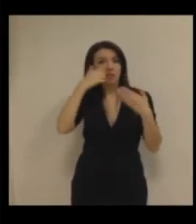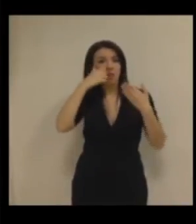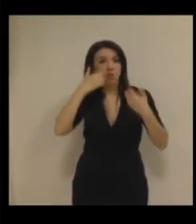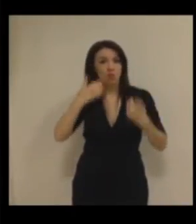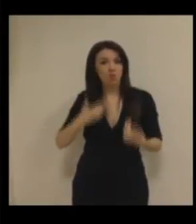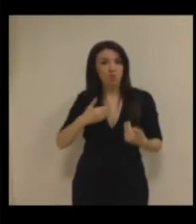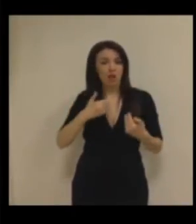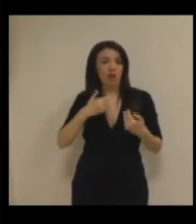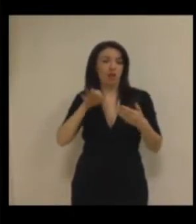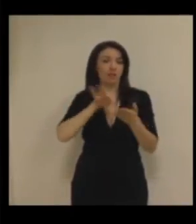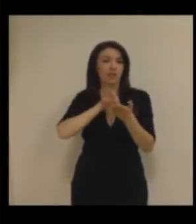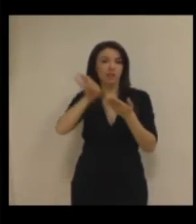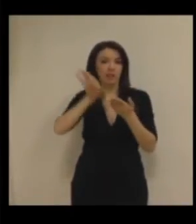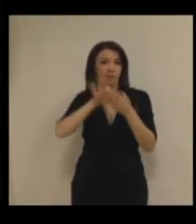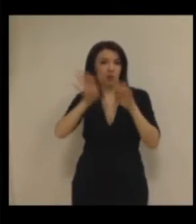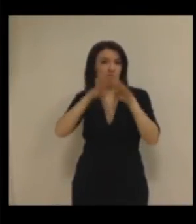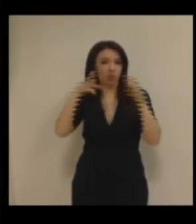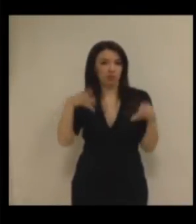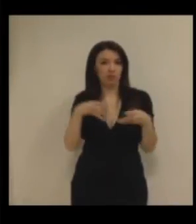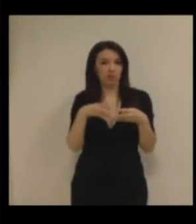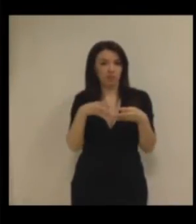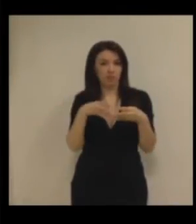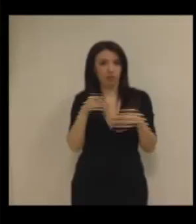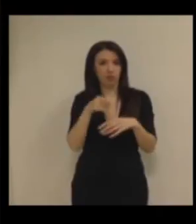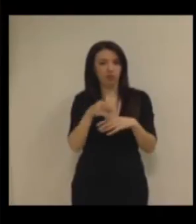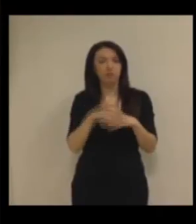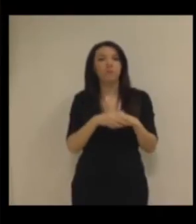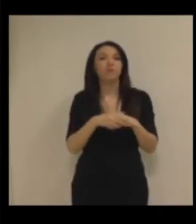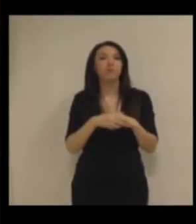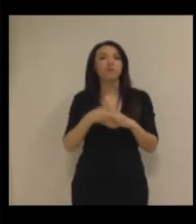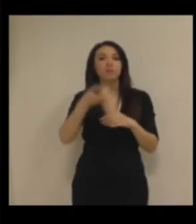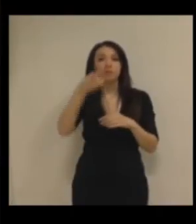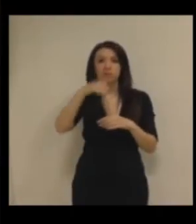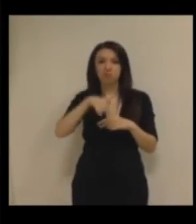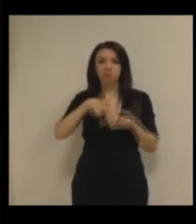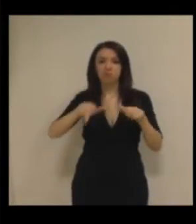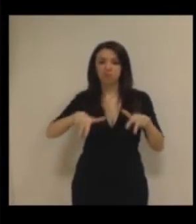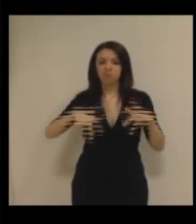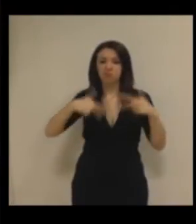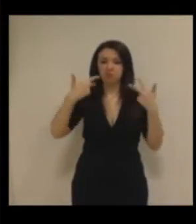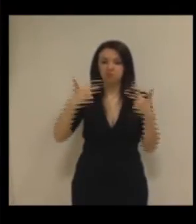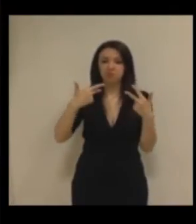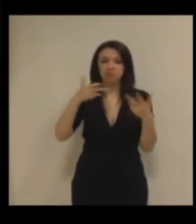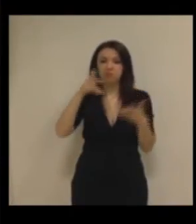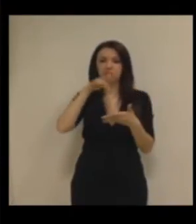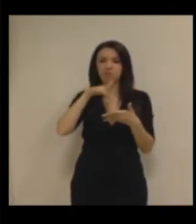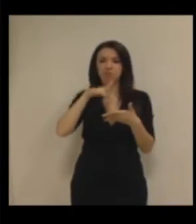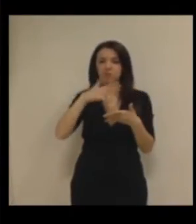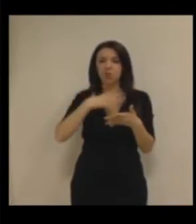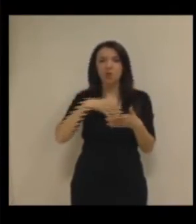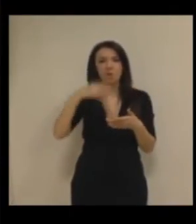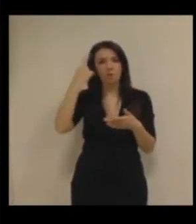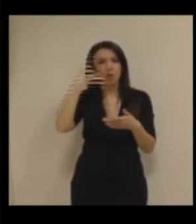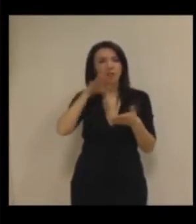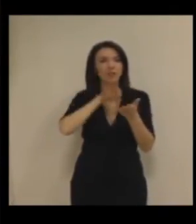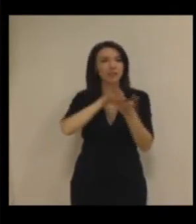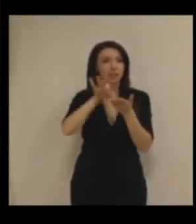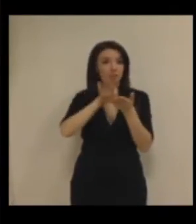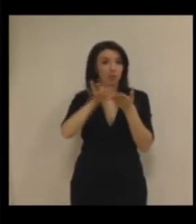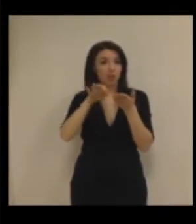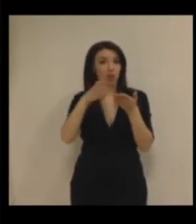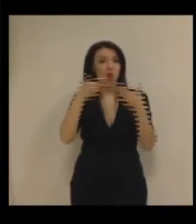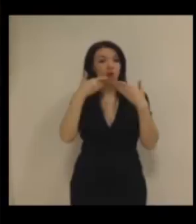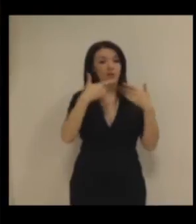servicios telemáticos. Eso te da también, te permite, una vez que localizas el servicio a través de